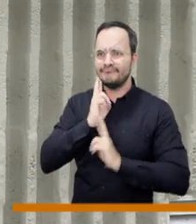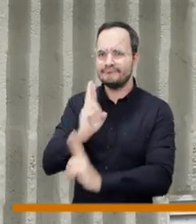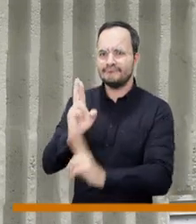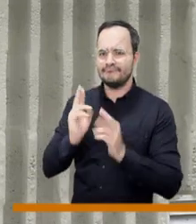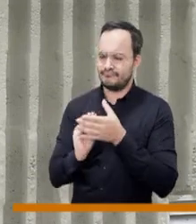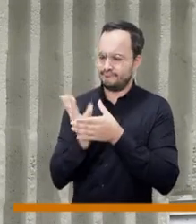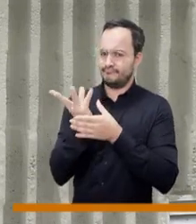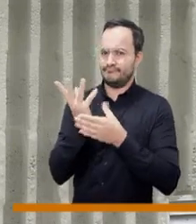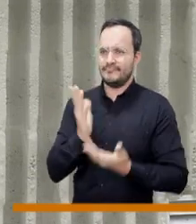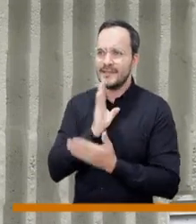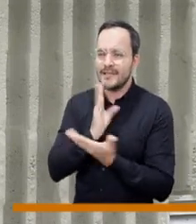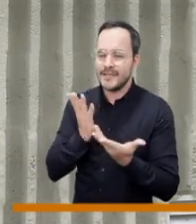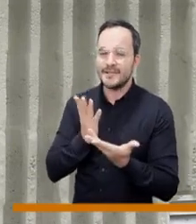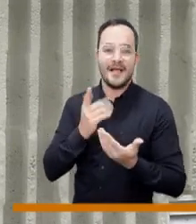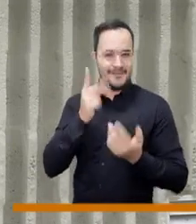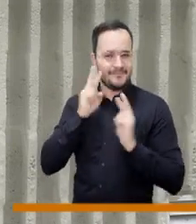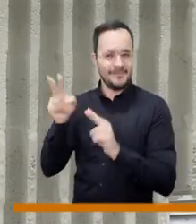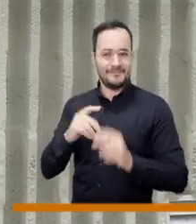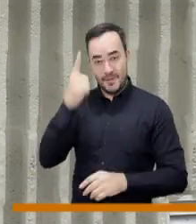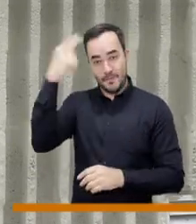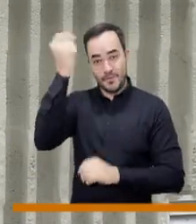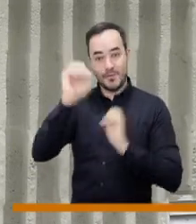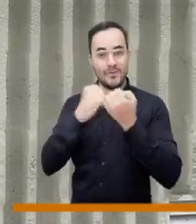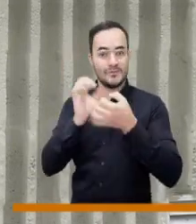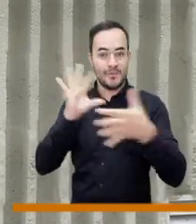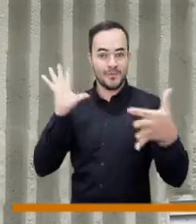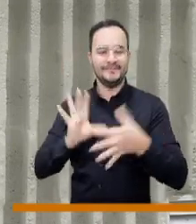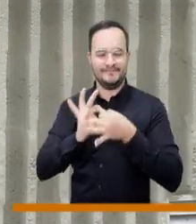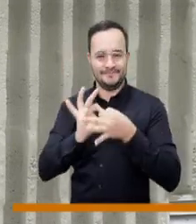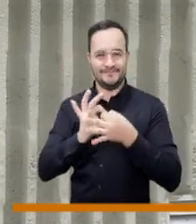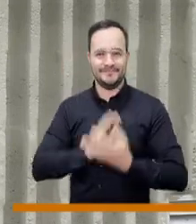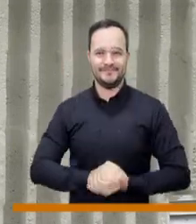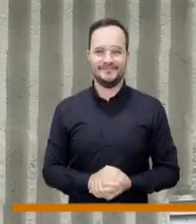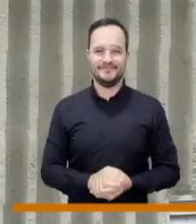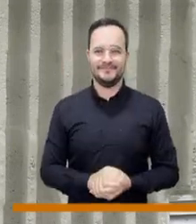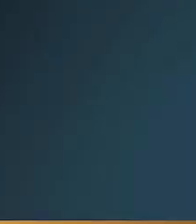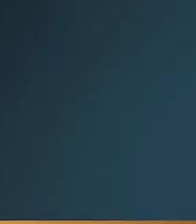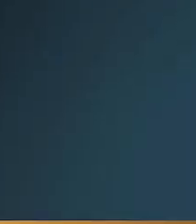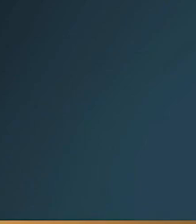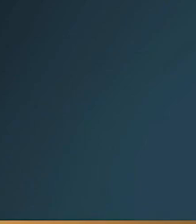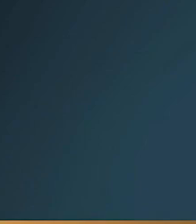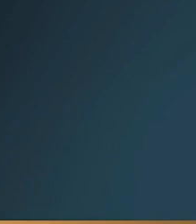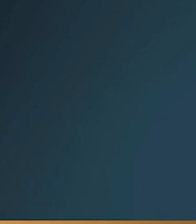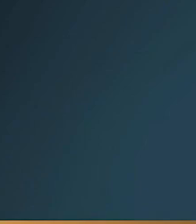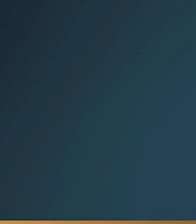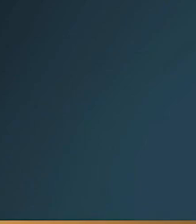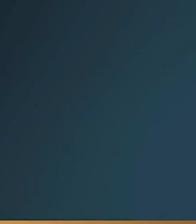esta importante distinción. Porque el Consejo somos tú y yo.